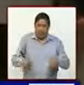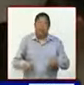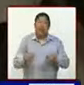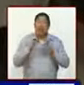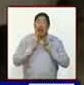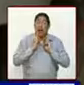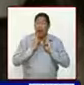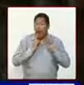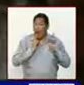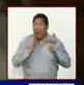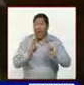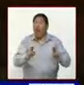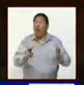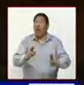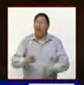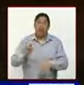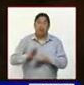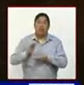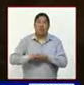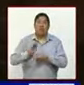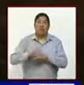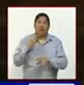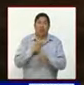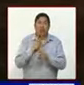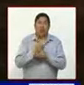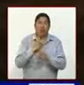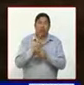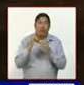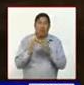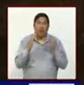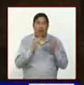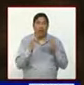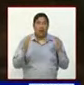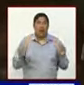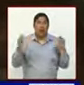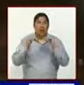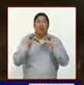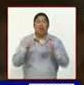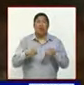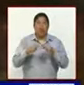por cierto todavía existe una alerta roja para la ciudad de La Paz,